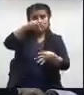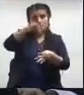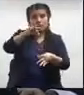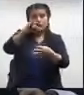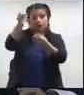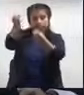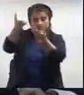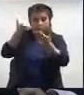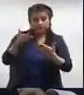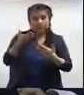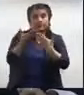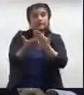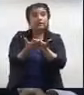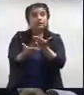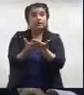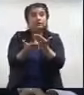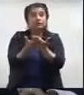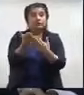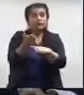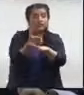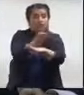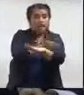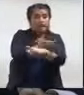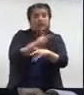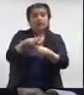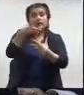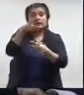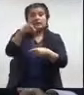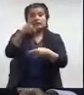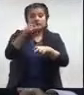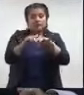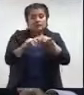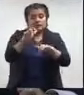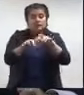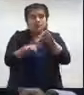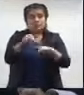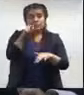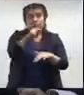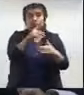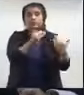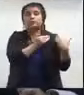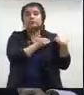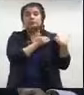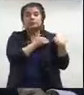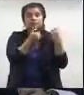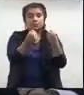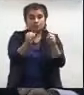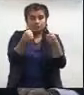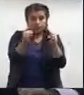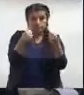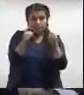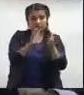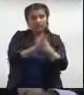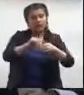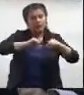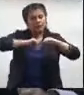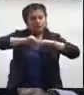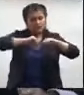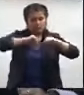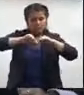sean requeridos. Dirección de Redacción. Es responsable de realizar las